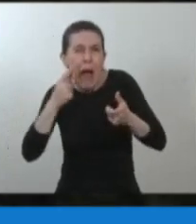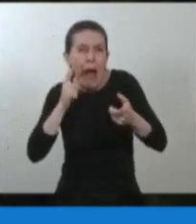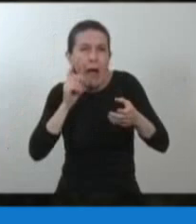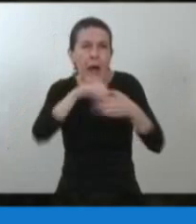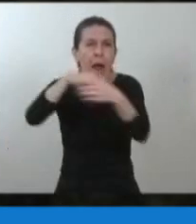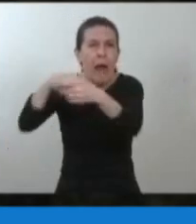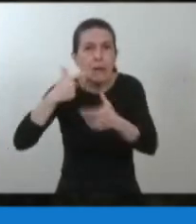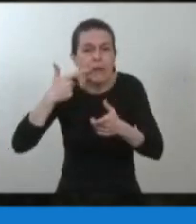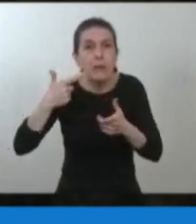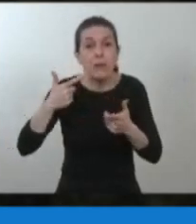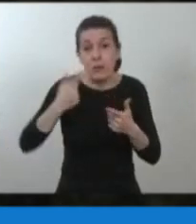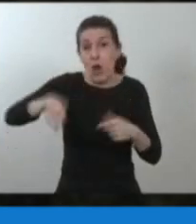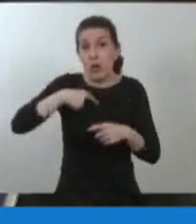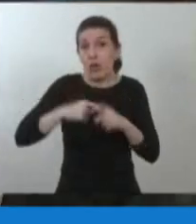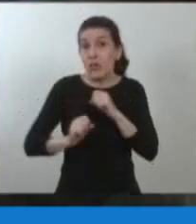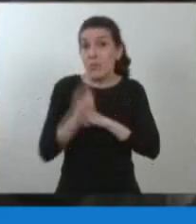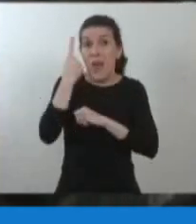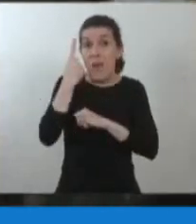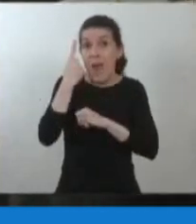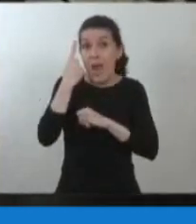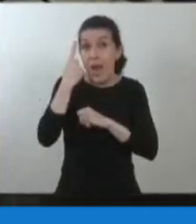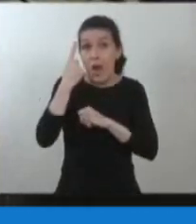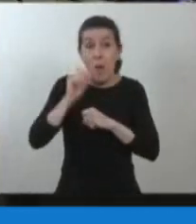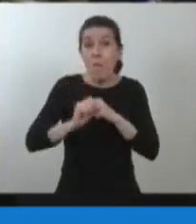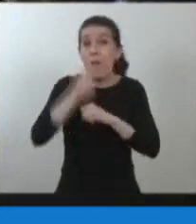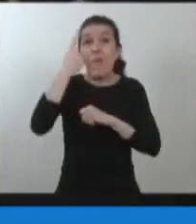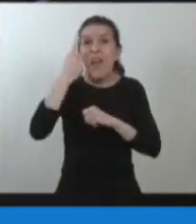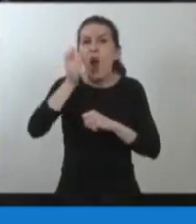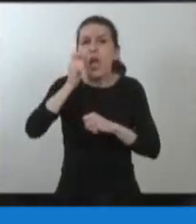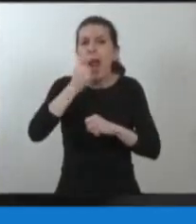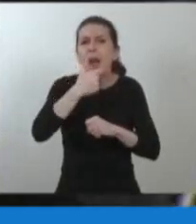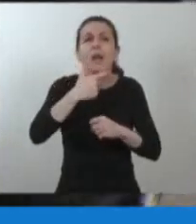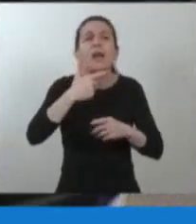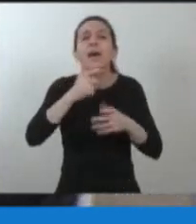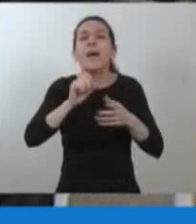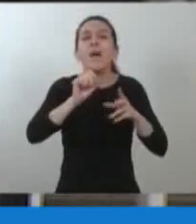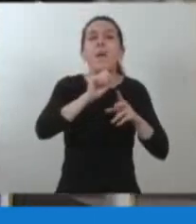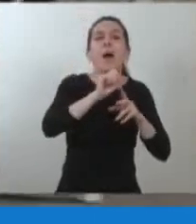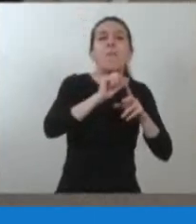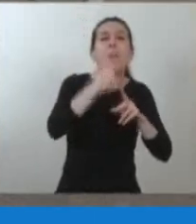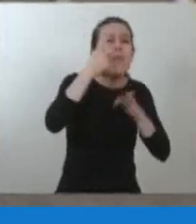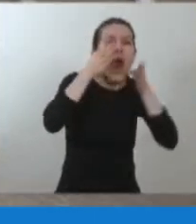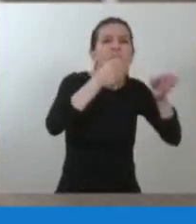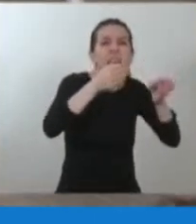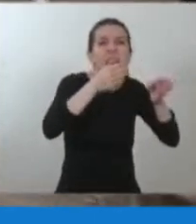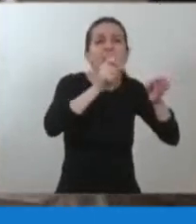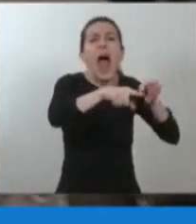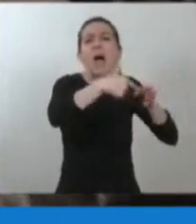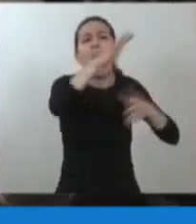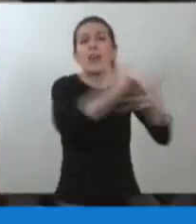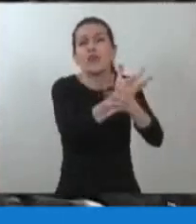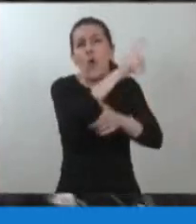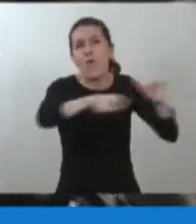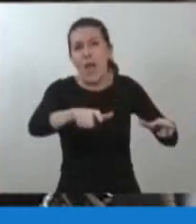nosotros tenemos un deber primero con los últimos primero los últimos lo dijimos siempre los últimos es